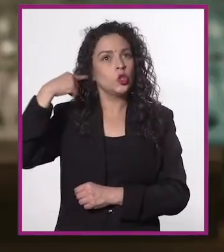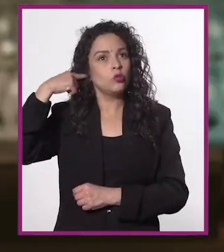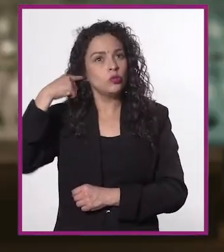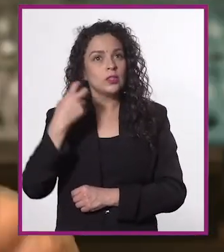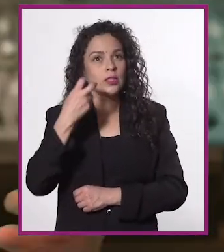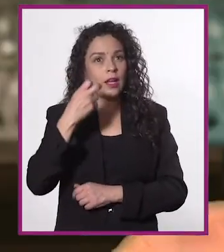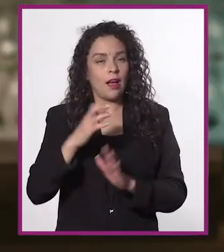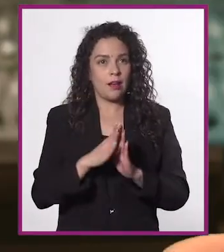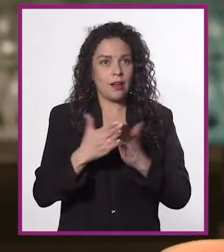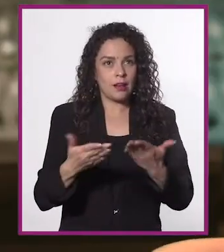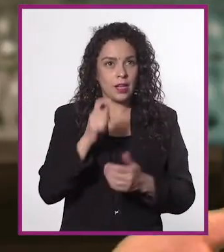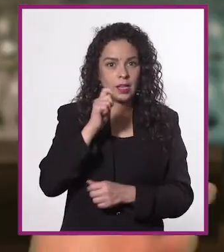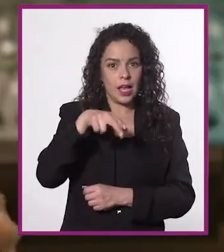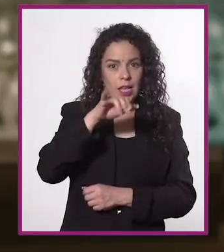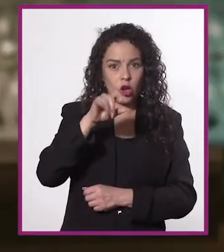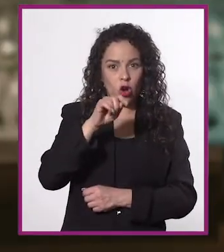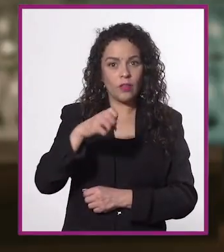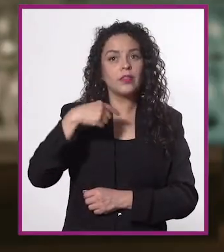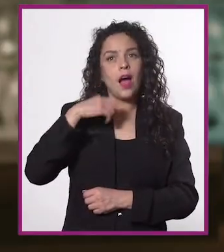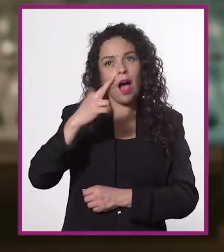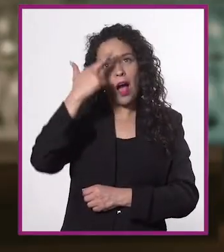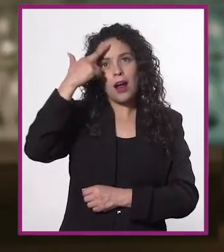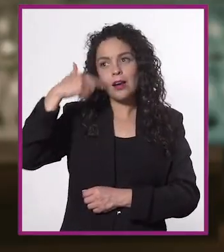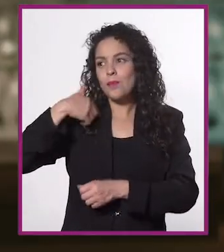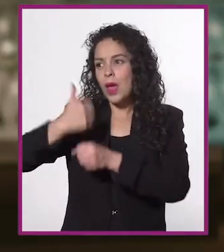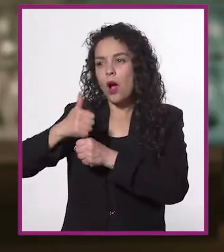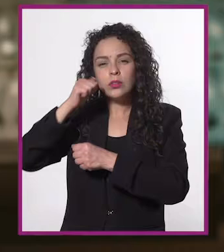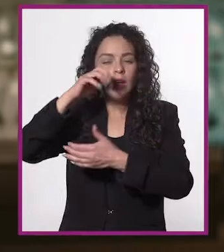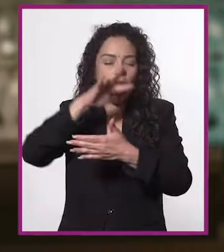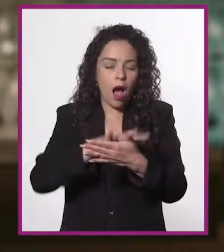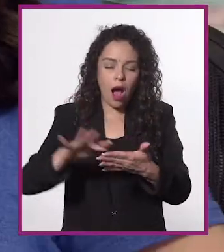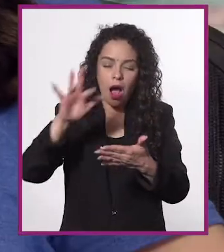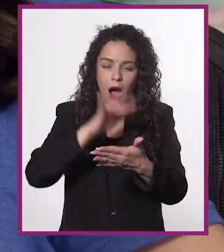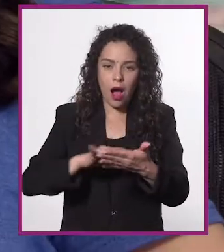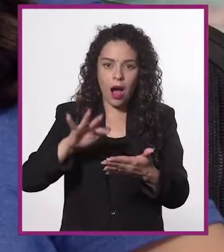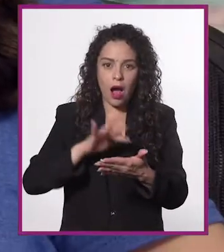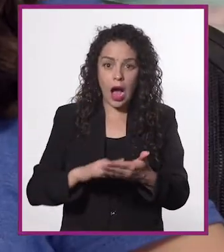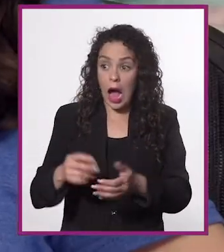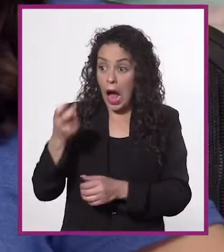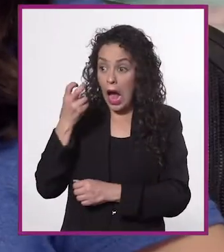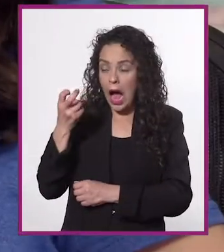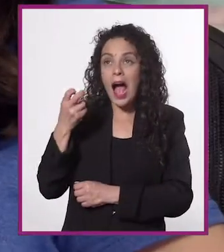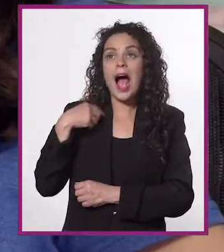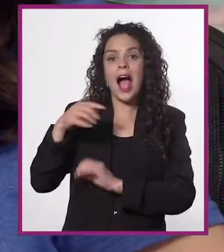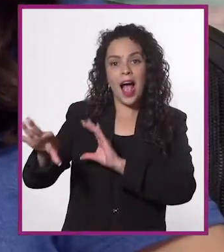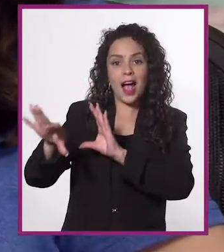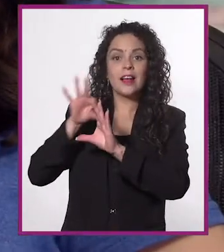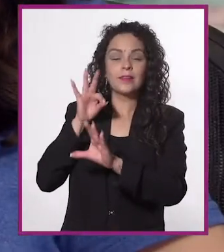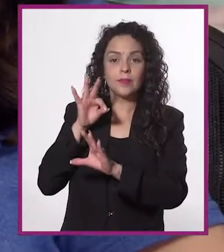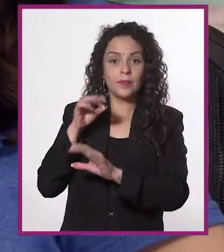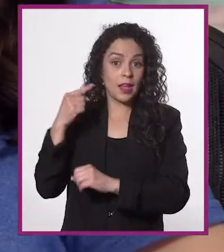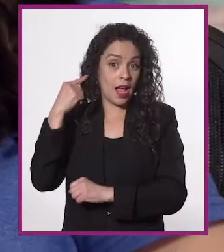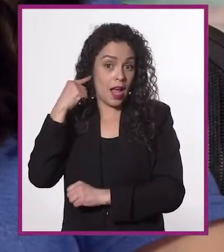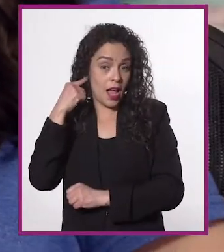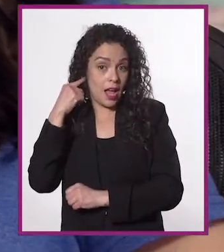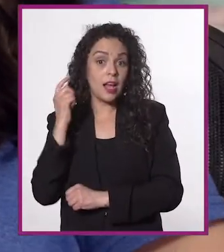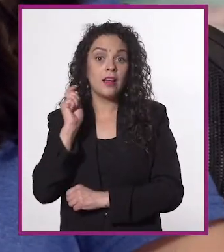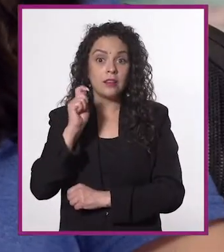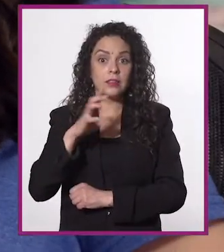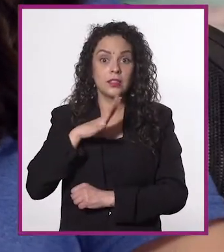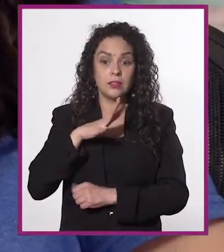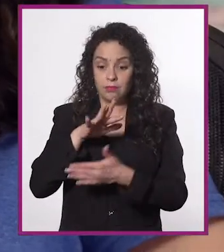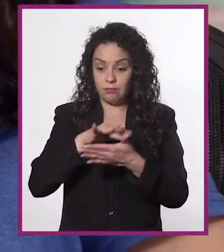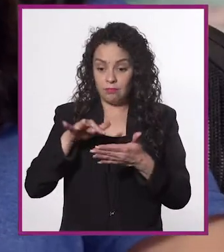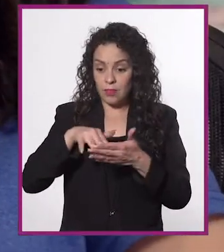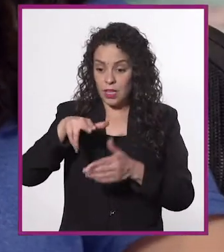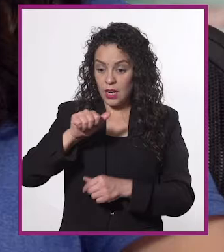un ratito del audiolibro del Quijote y me sentí como cuando el abuelo nos leía. Ahí hay un punto. El audio también